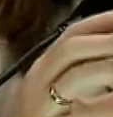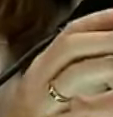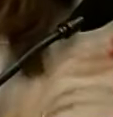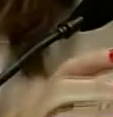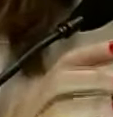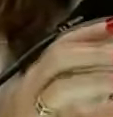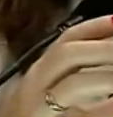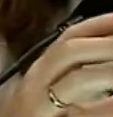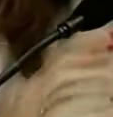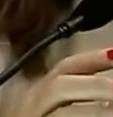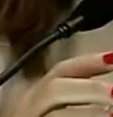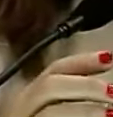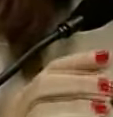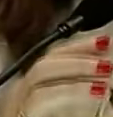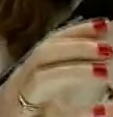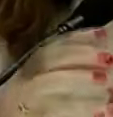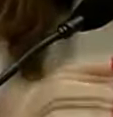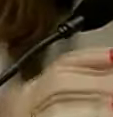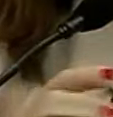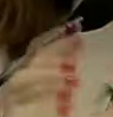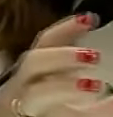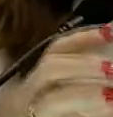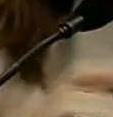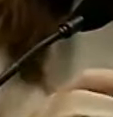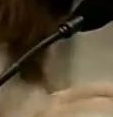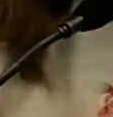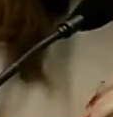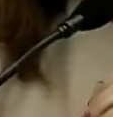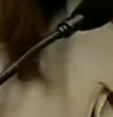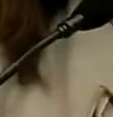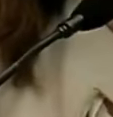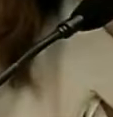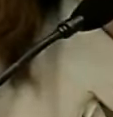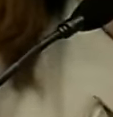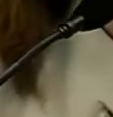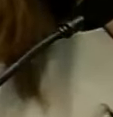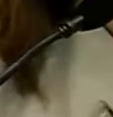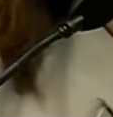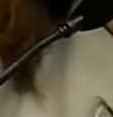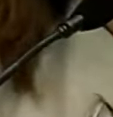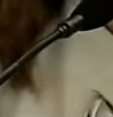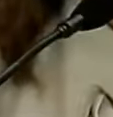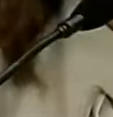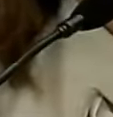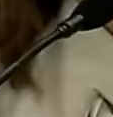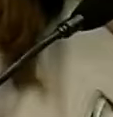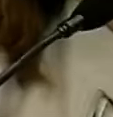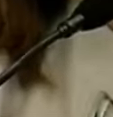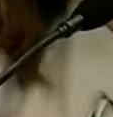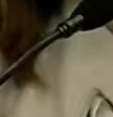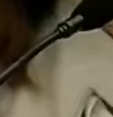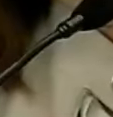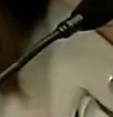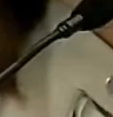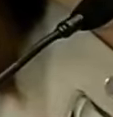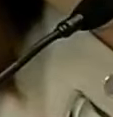zonas, los operativos de saturación generaron el achicamiento del negocio. ¿Cómo